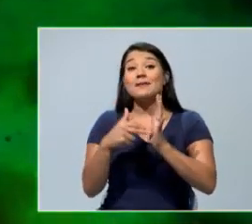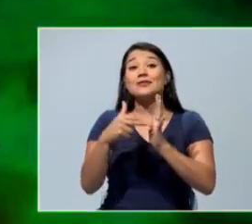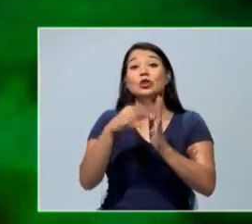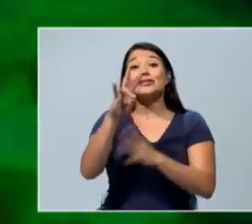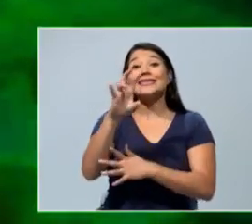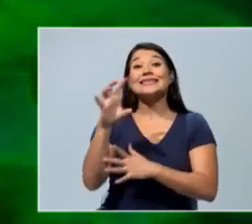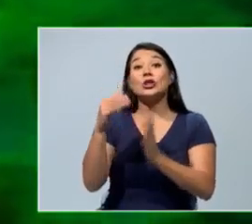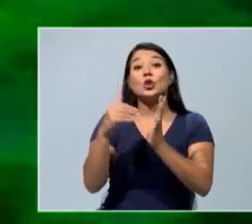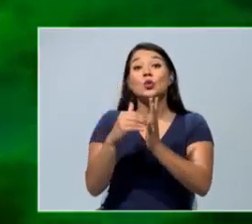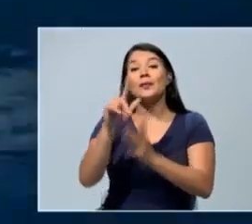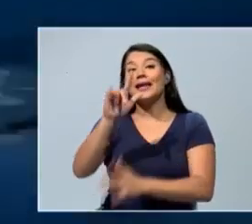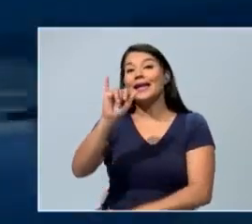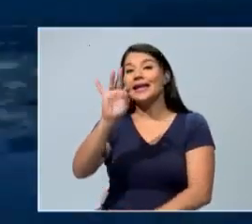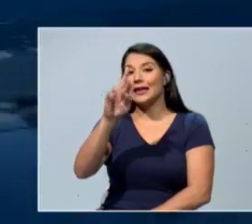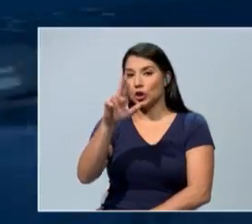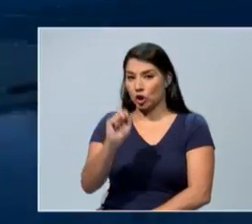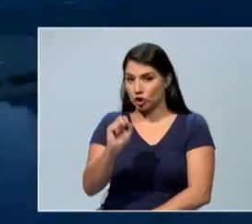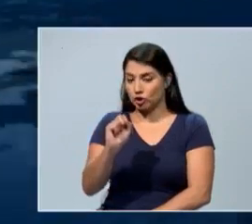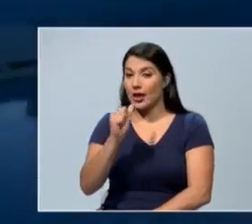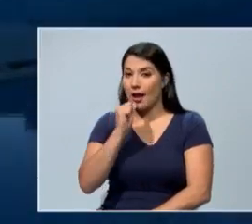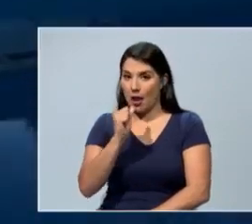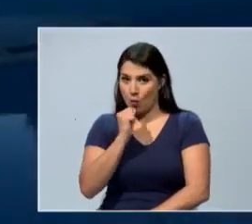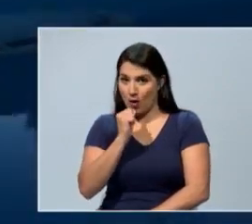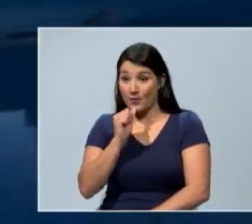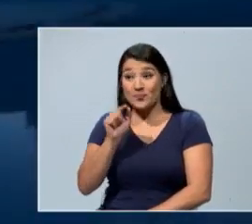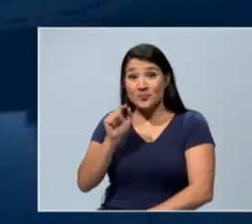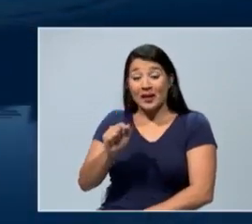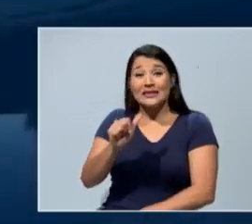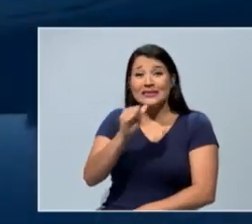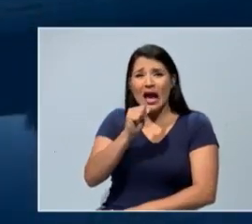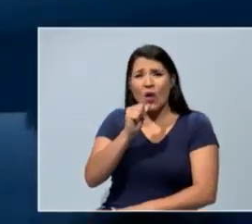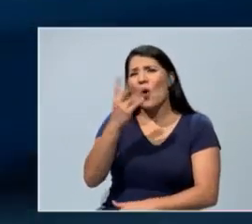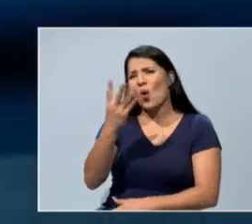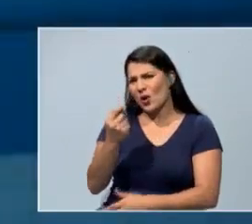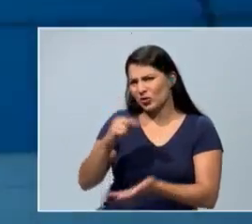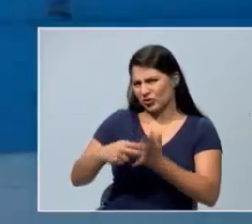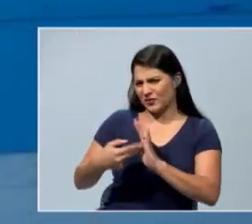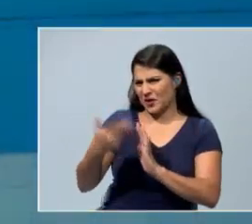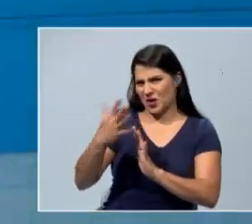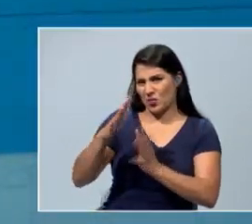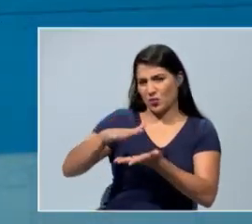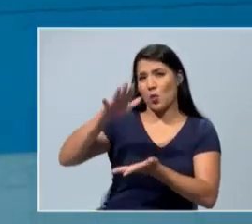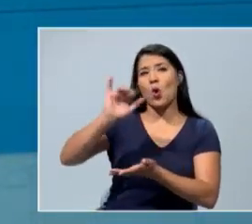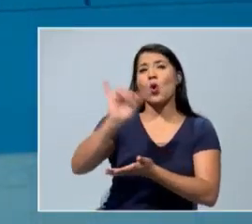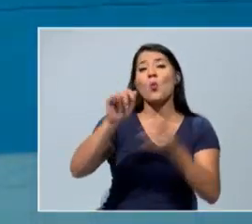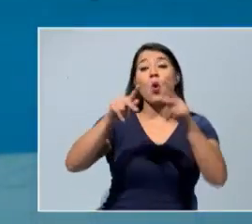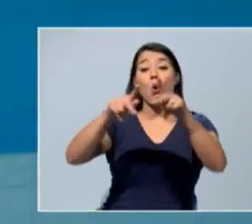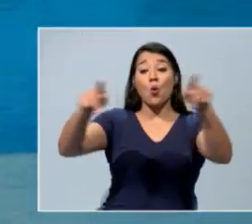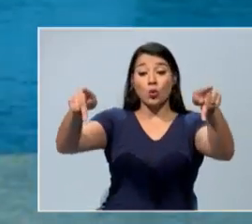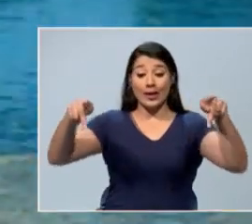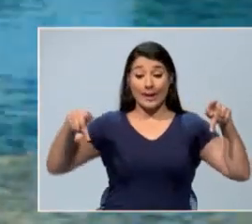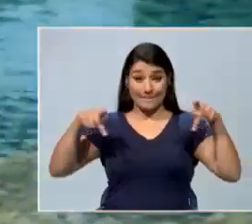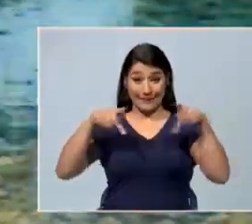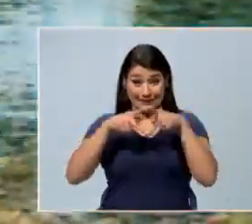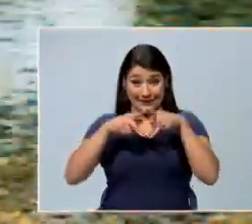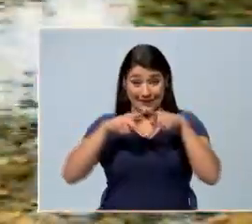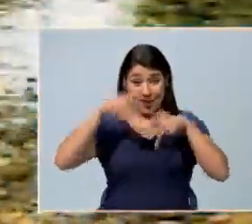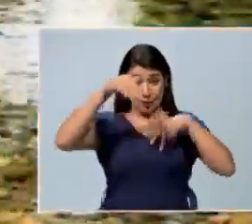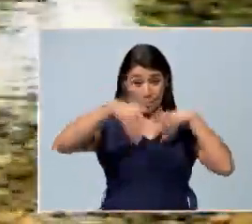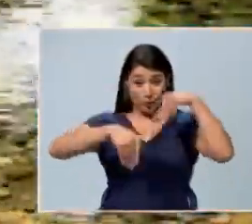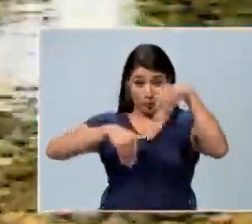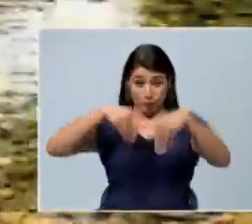3.700.000 litros de agua. Esa cantidad de agua equivale a llenar una vez y media una piscina olímpica. El riesgo de